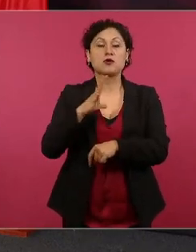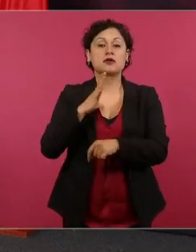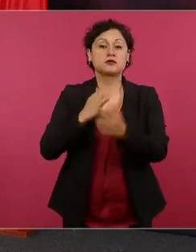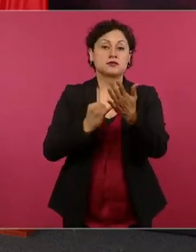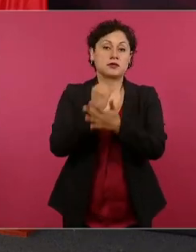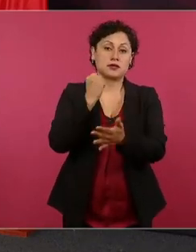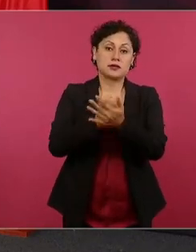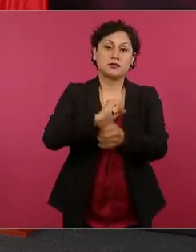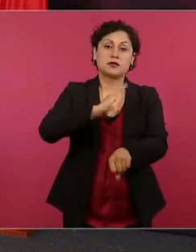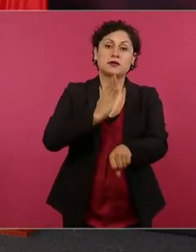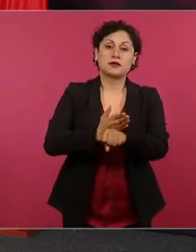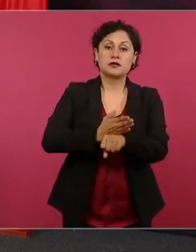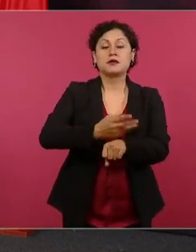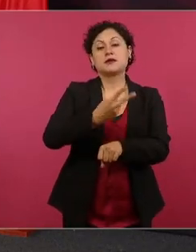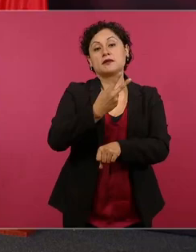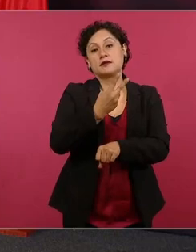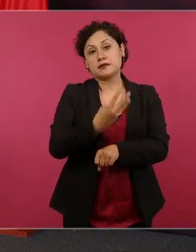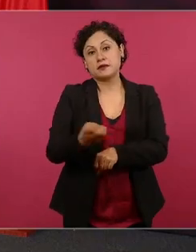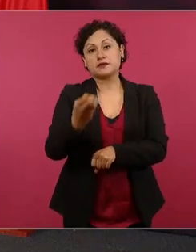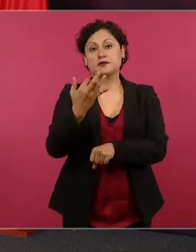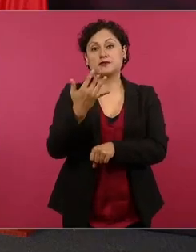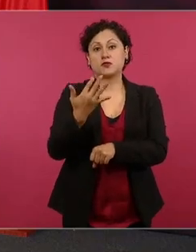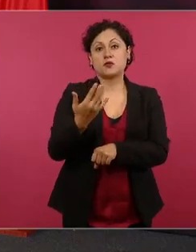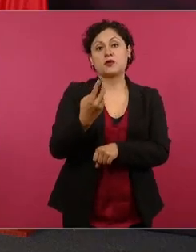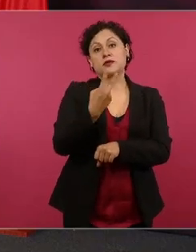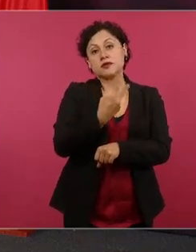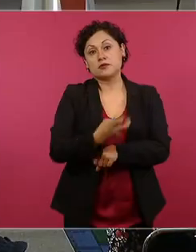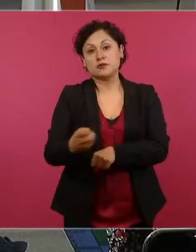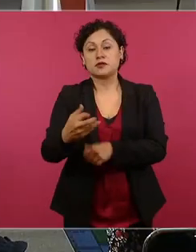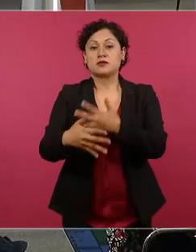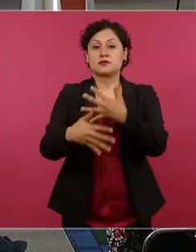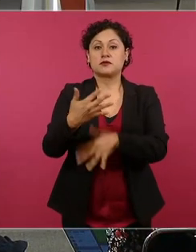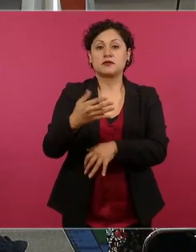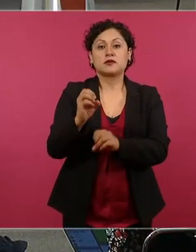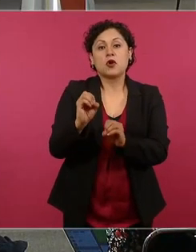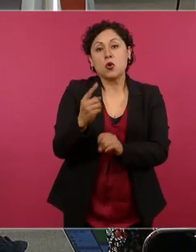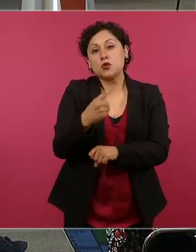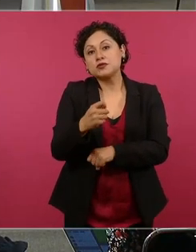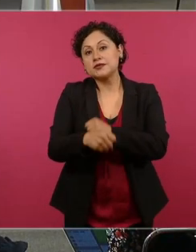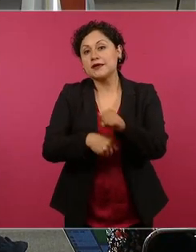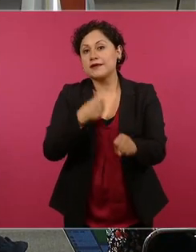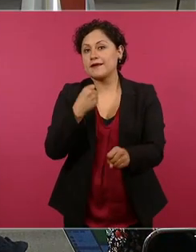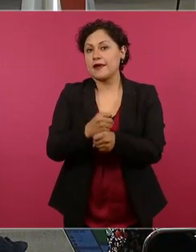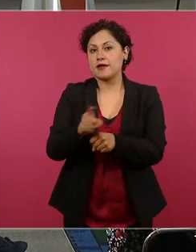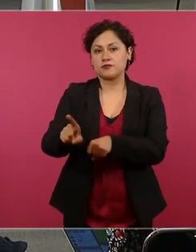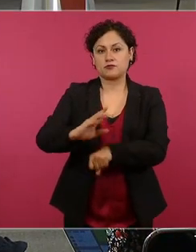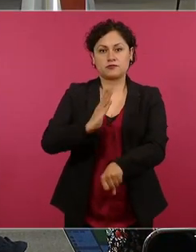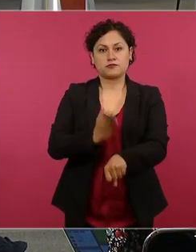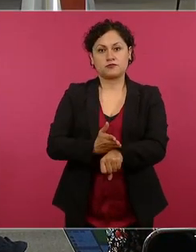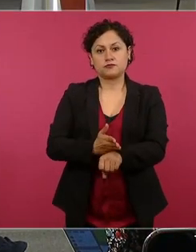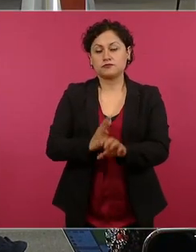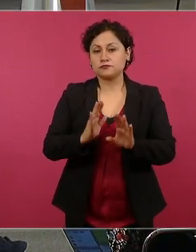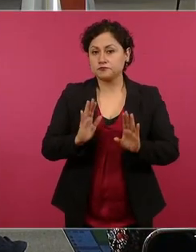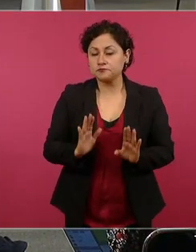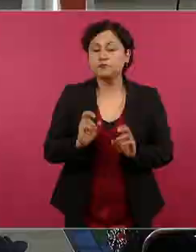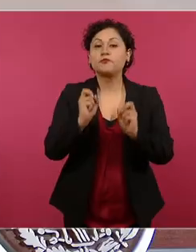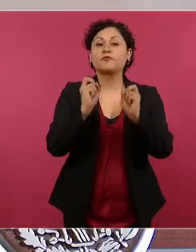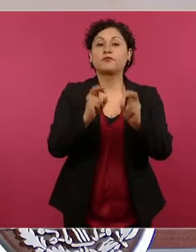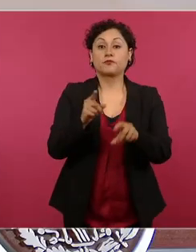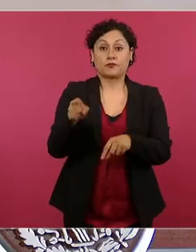350, 215 y más de 100 años. Estos elementos han